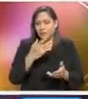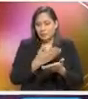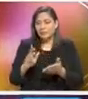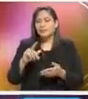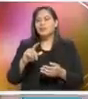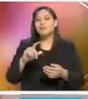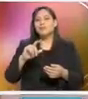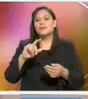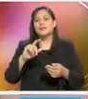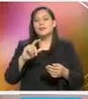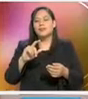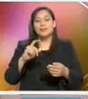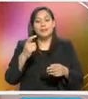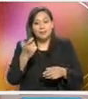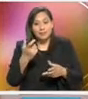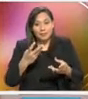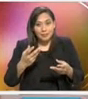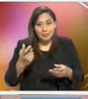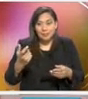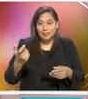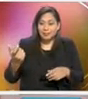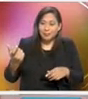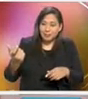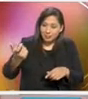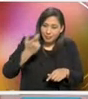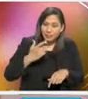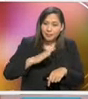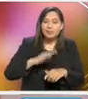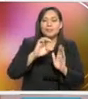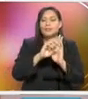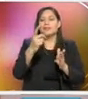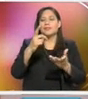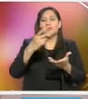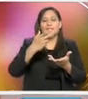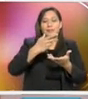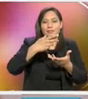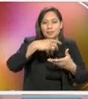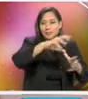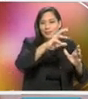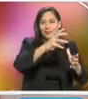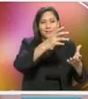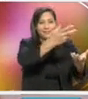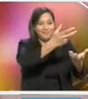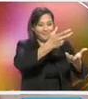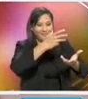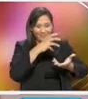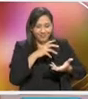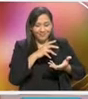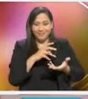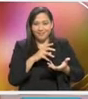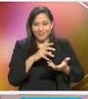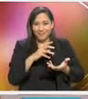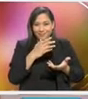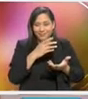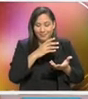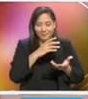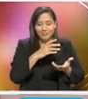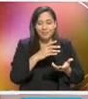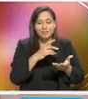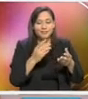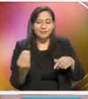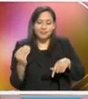el 10 y el 30%. Esta persona tiene unas finanzas personales sanas, ¿no? Si no les está saliendo esto y les sale negativo, hay